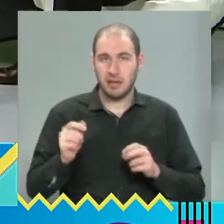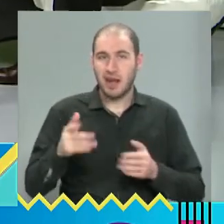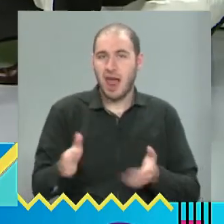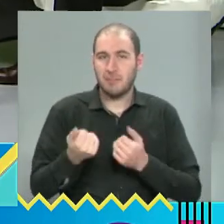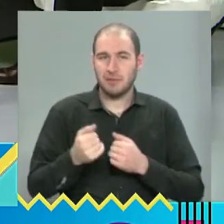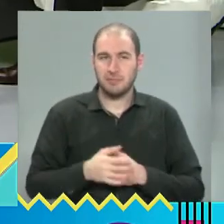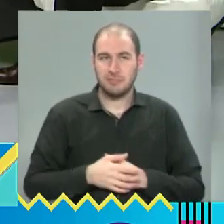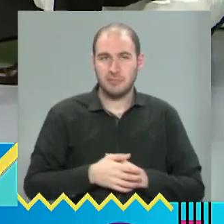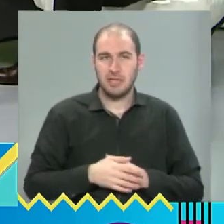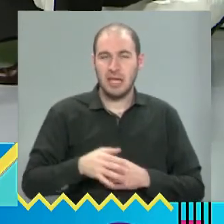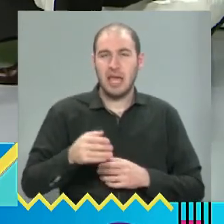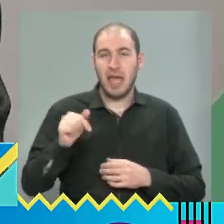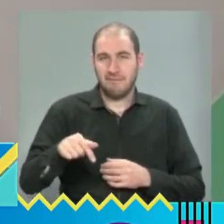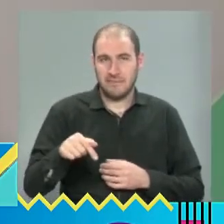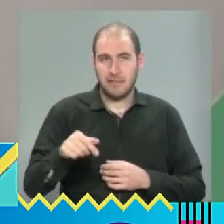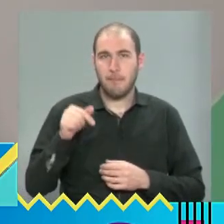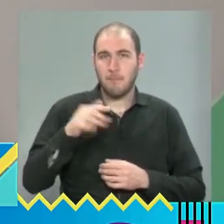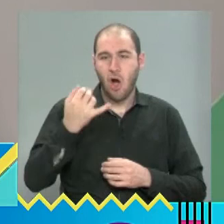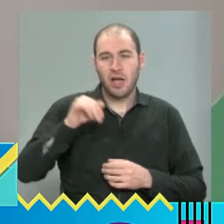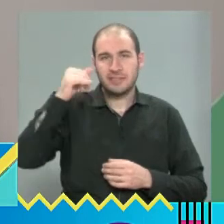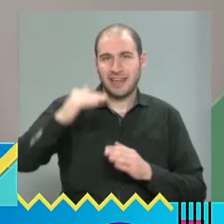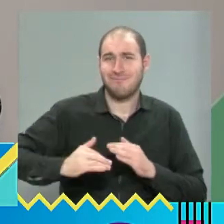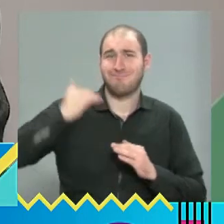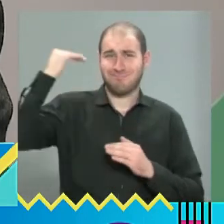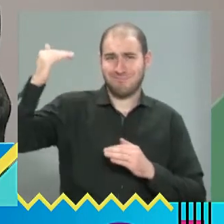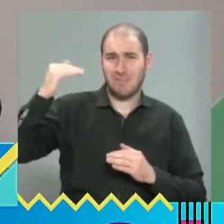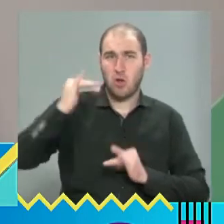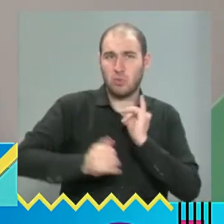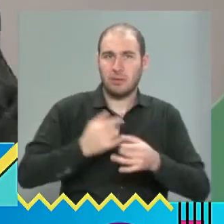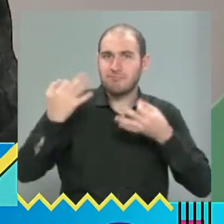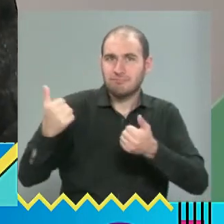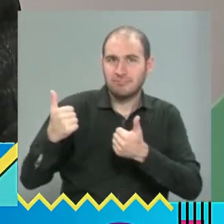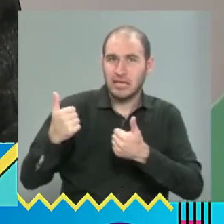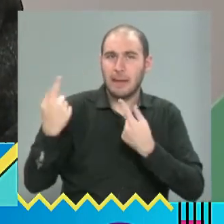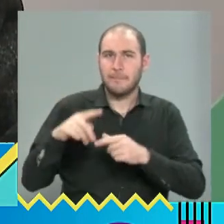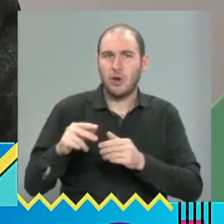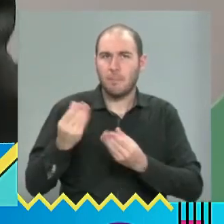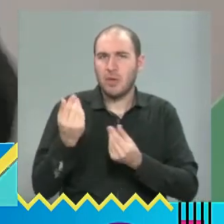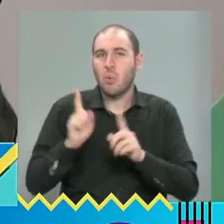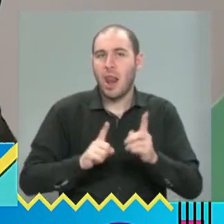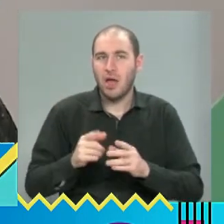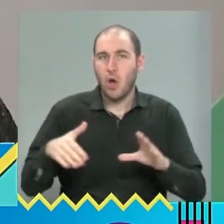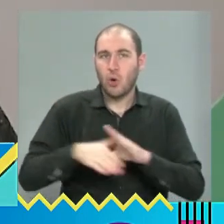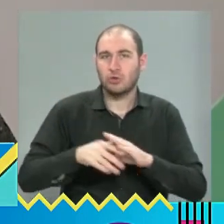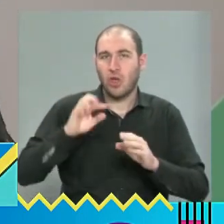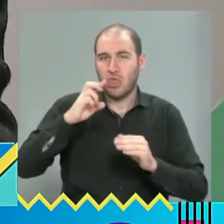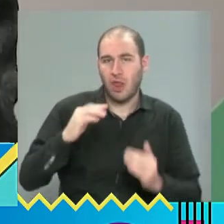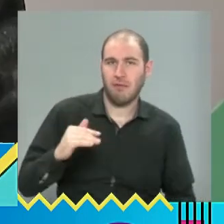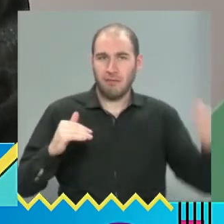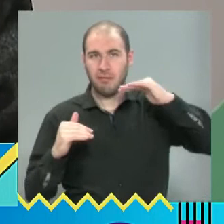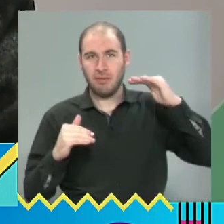rápidamente, sí. Las tasas, a ver, vos tenés tasa de interés muy alta, entonces decís, qué bueno que está. El único temor es que justo el dólar pegue un